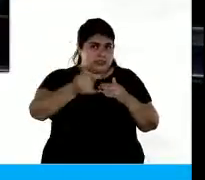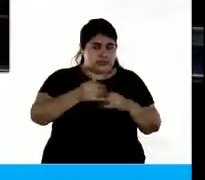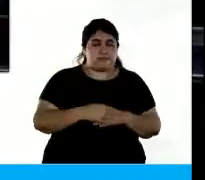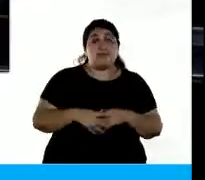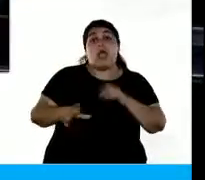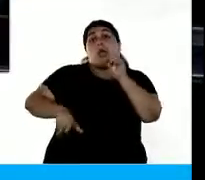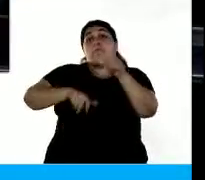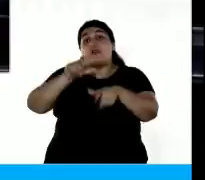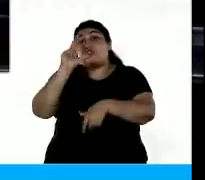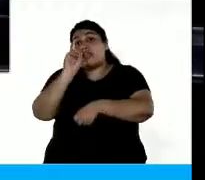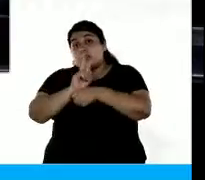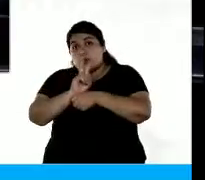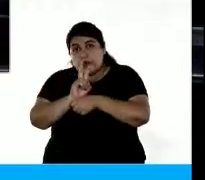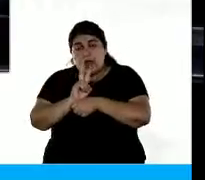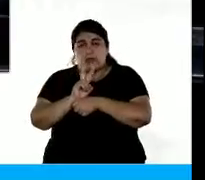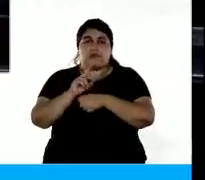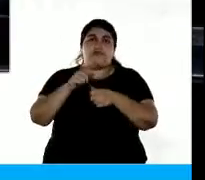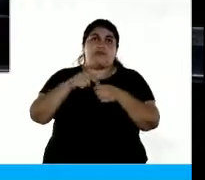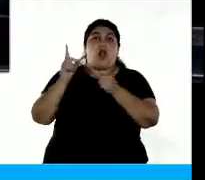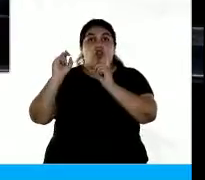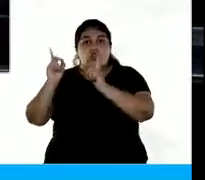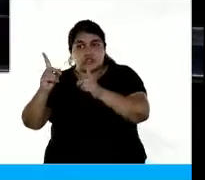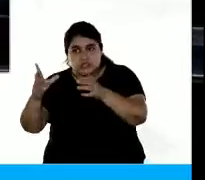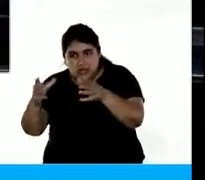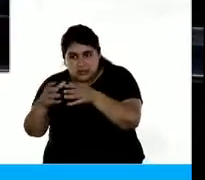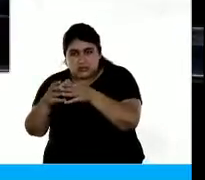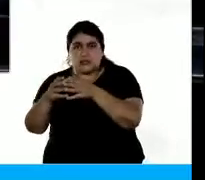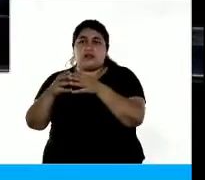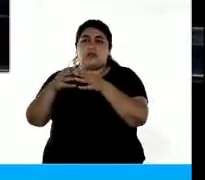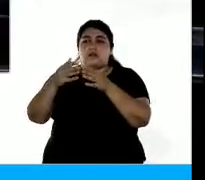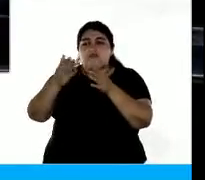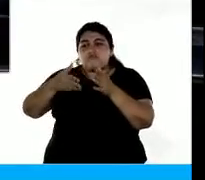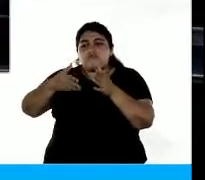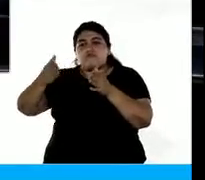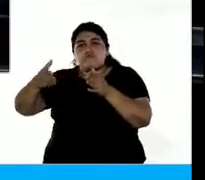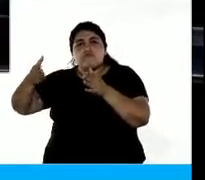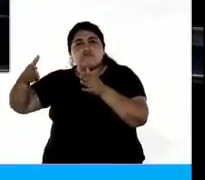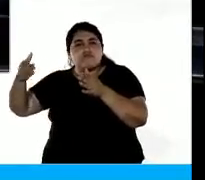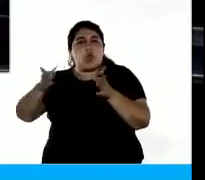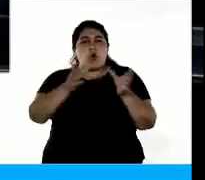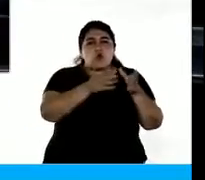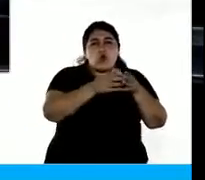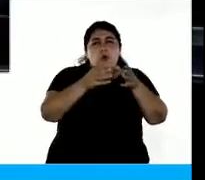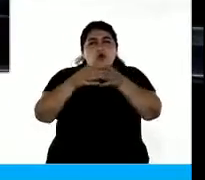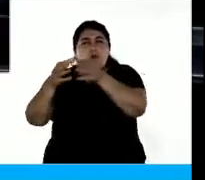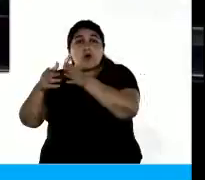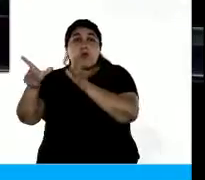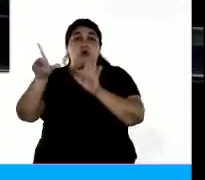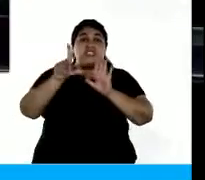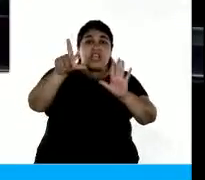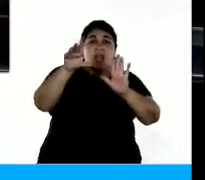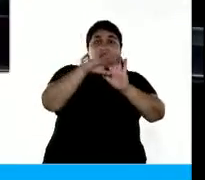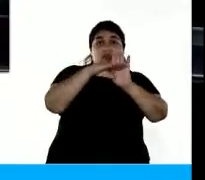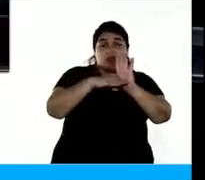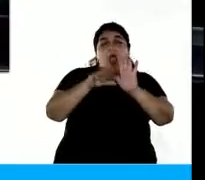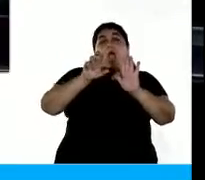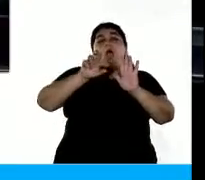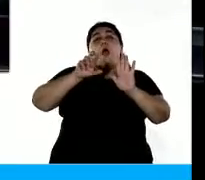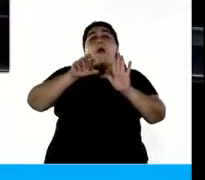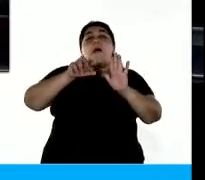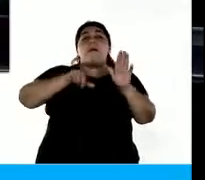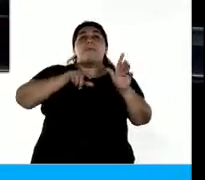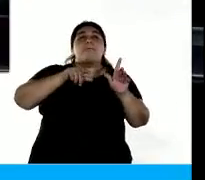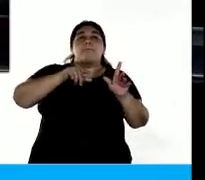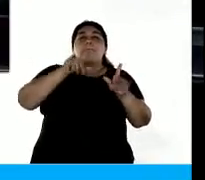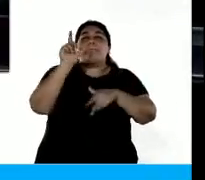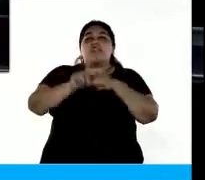seguridad docentes y así una lista de siete puntos donde el personal estratégico estaba número